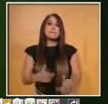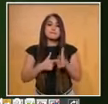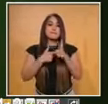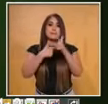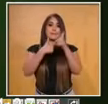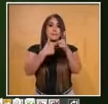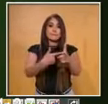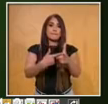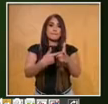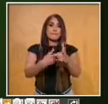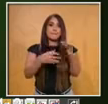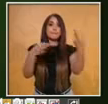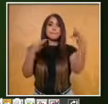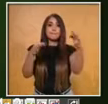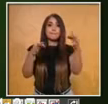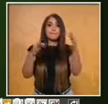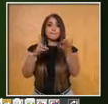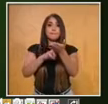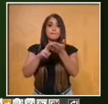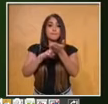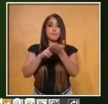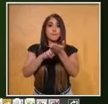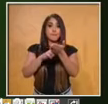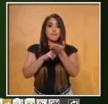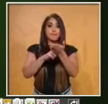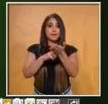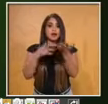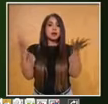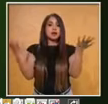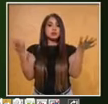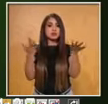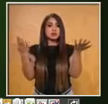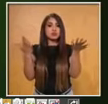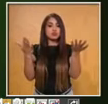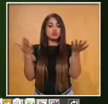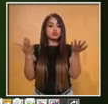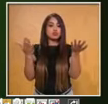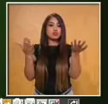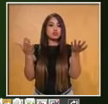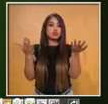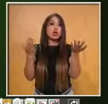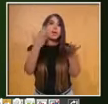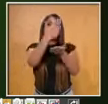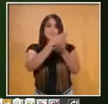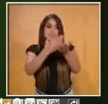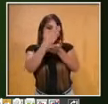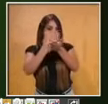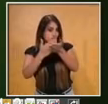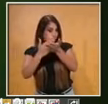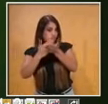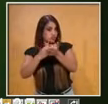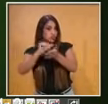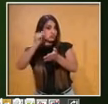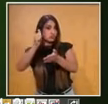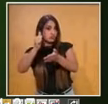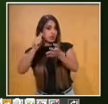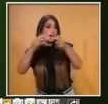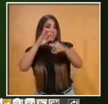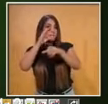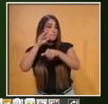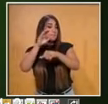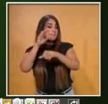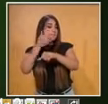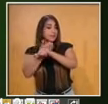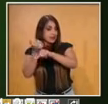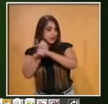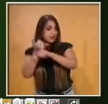hoja rosa está dividida en medias y hay que recordar que la hoja amarilla está dividida en 16 partes iguales. En la mitad de la hoja